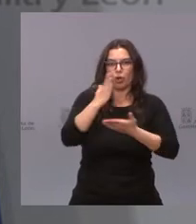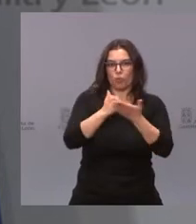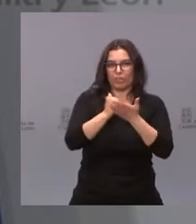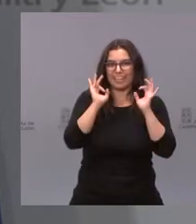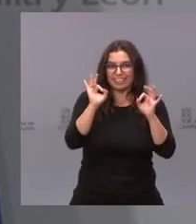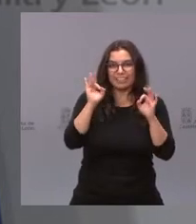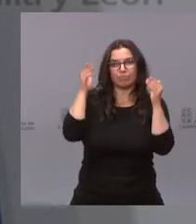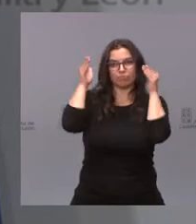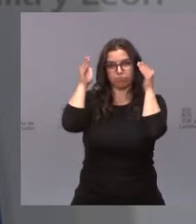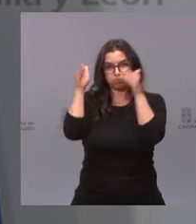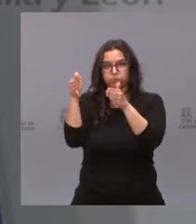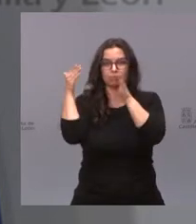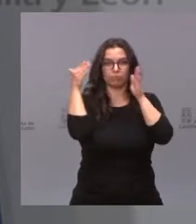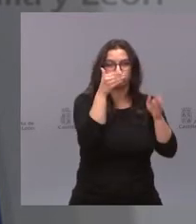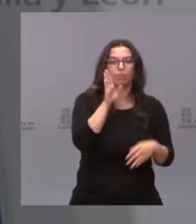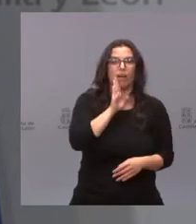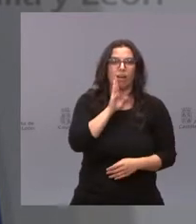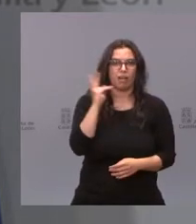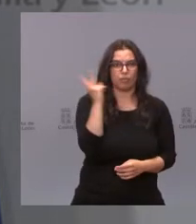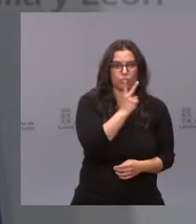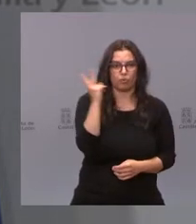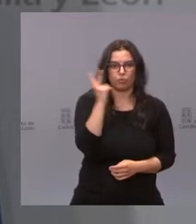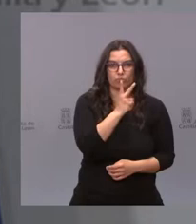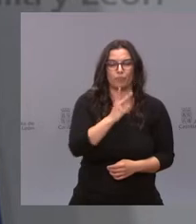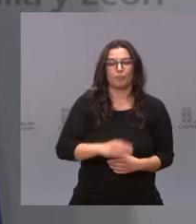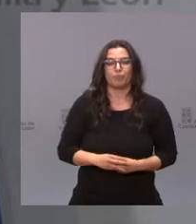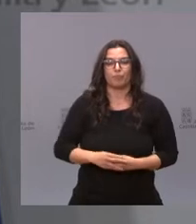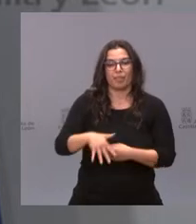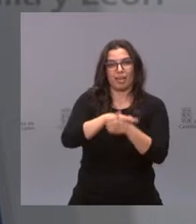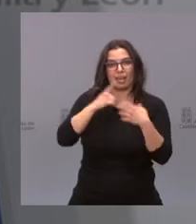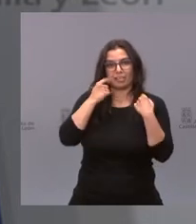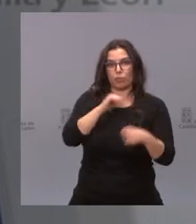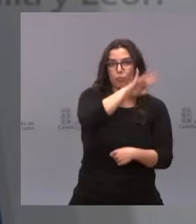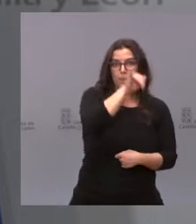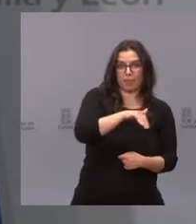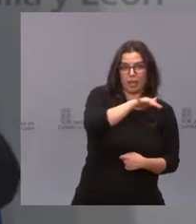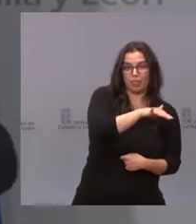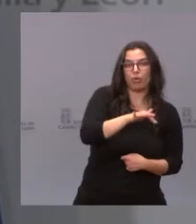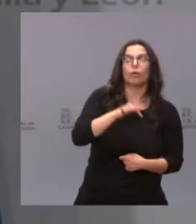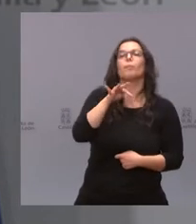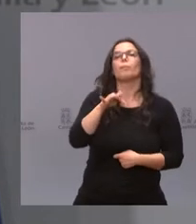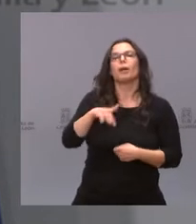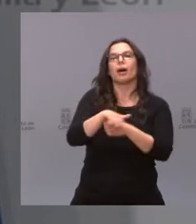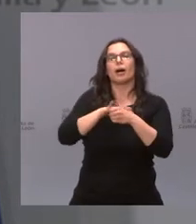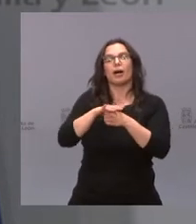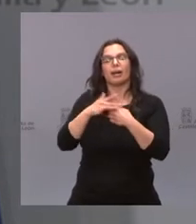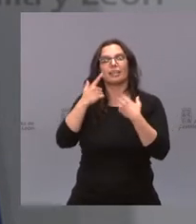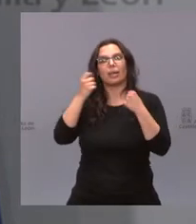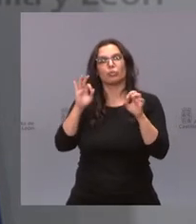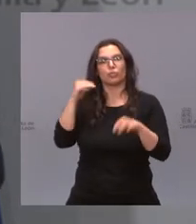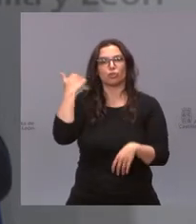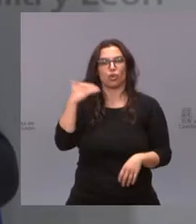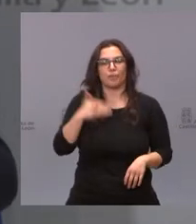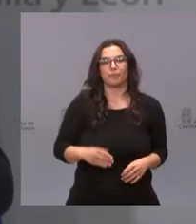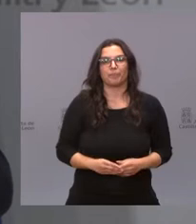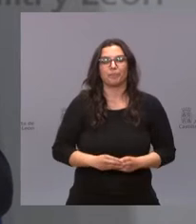estar dirigidos a estas dos áreas de salud del Bierzo y de la área de salud de Soria.